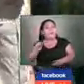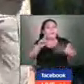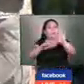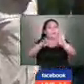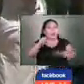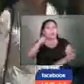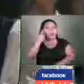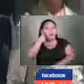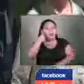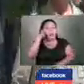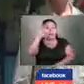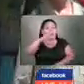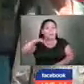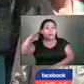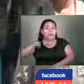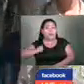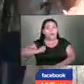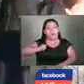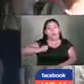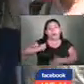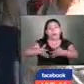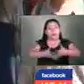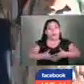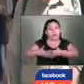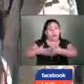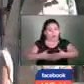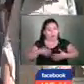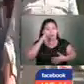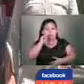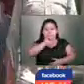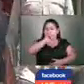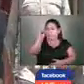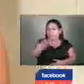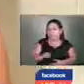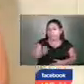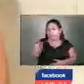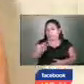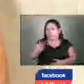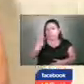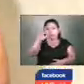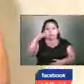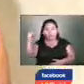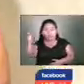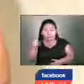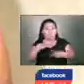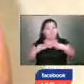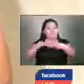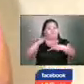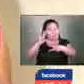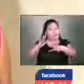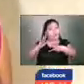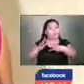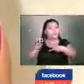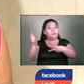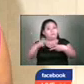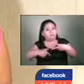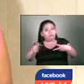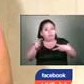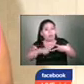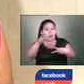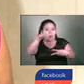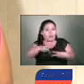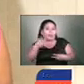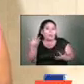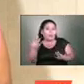Estados Unidos y Canadá. Eso generalmente siempre hay un porcentaje grande acerca de nuestros hermanos de la diáspora. Estamos todavía haciendo un